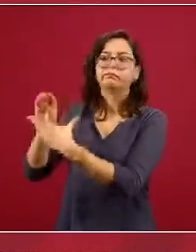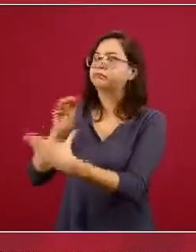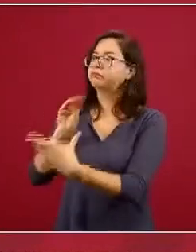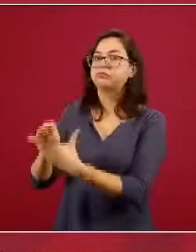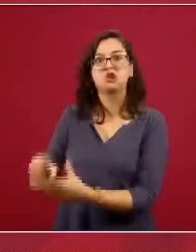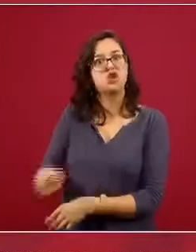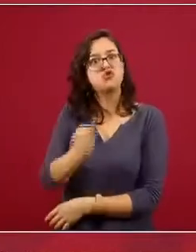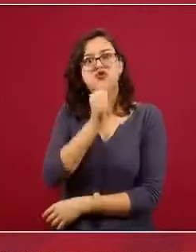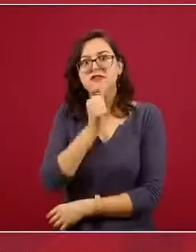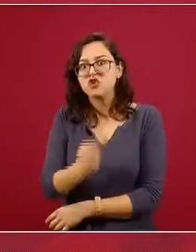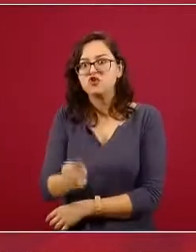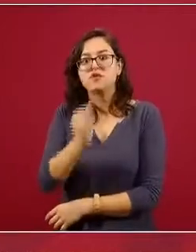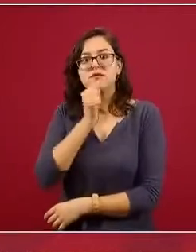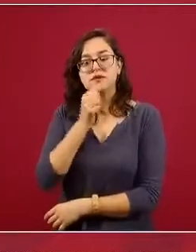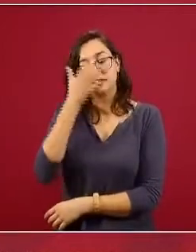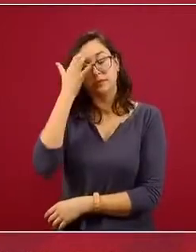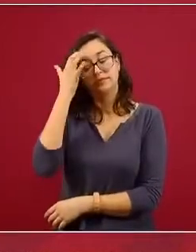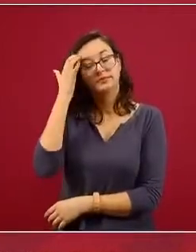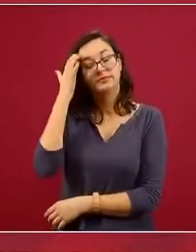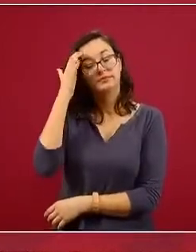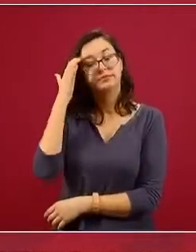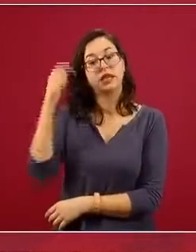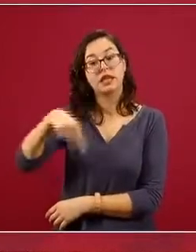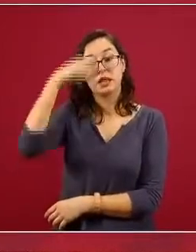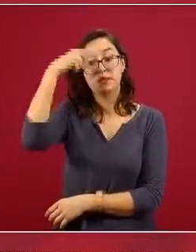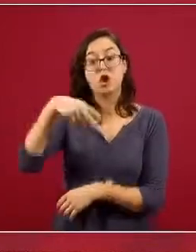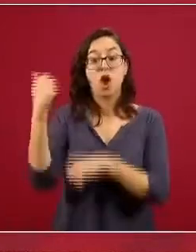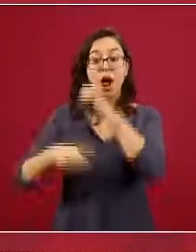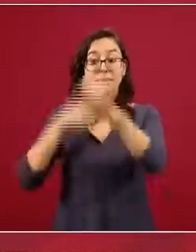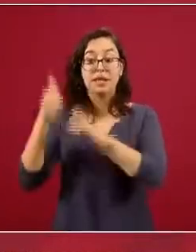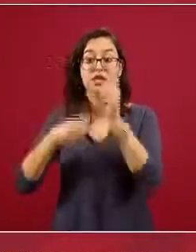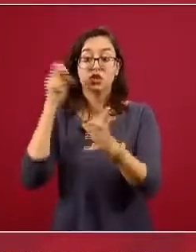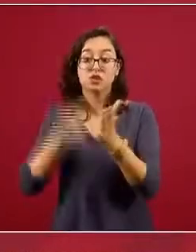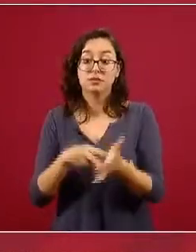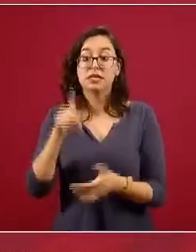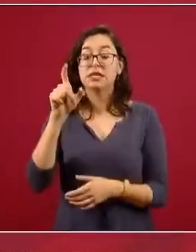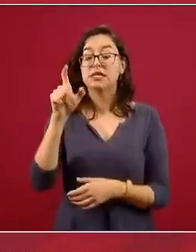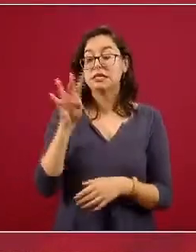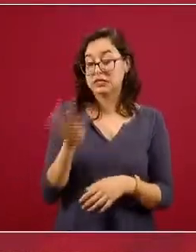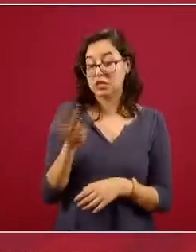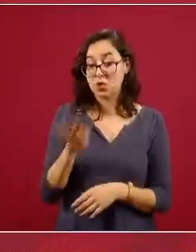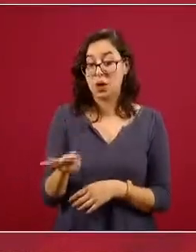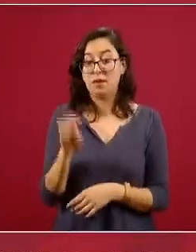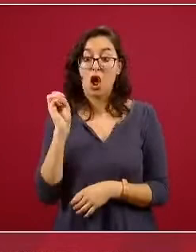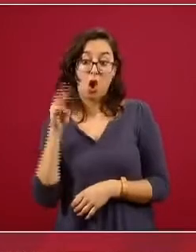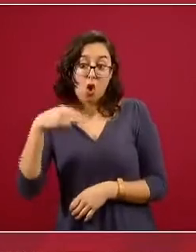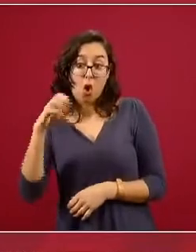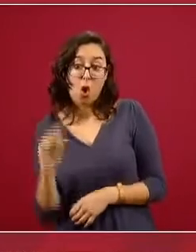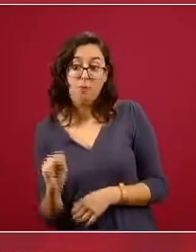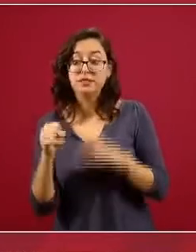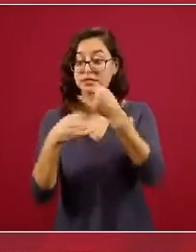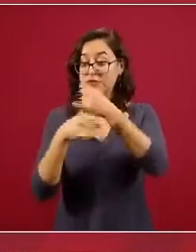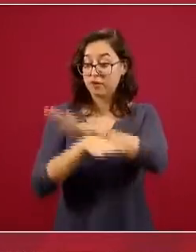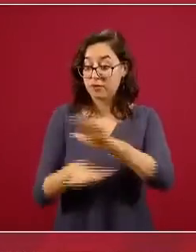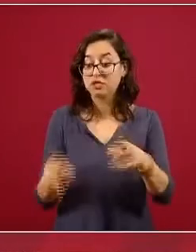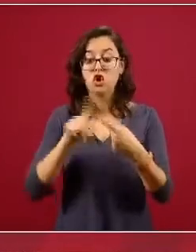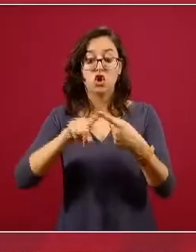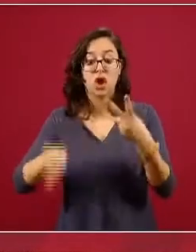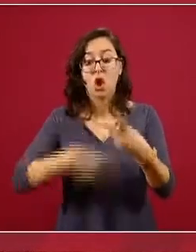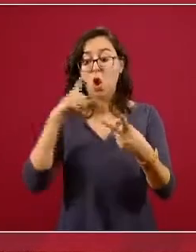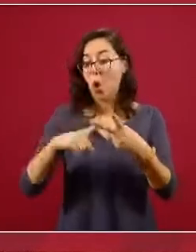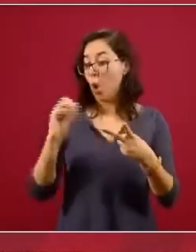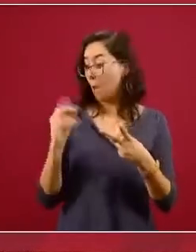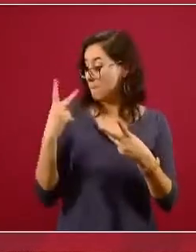En México, en abril del 2019, se presentó un informe por parte de la Organización Mundial de la Salud, Organización Panamericana de la